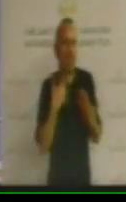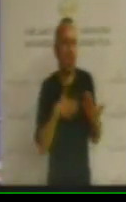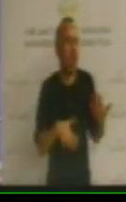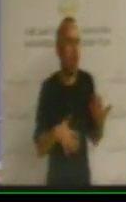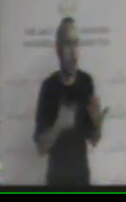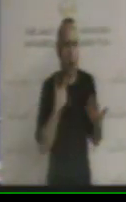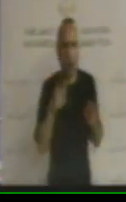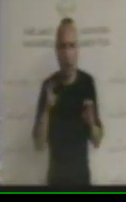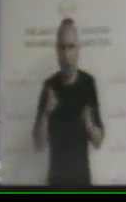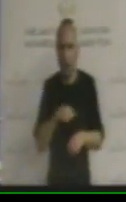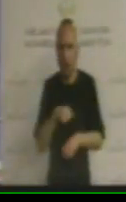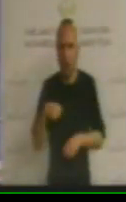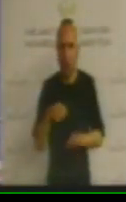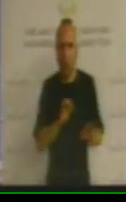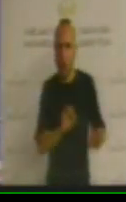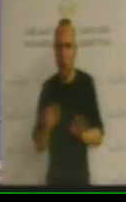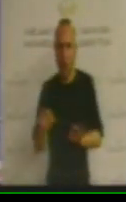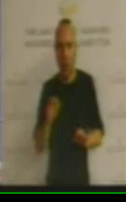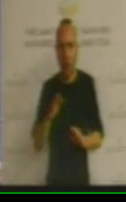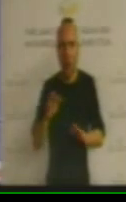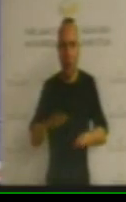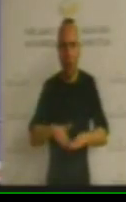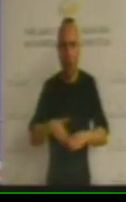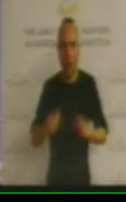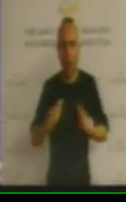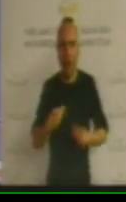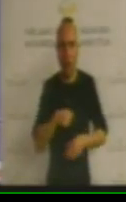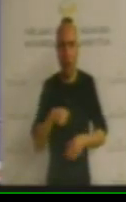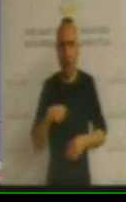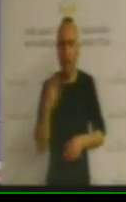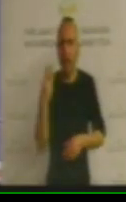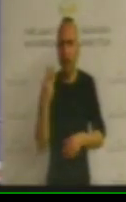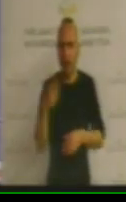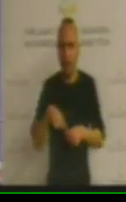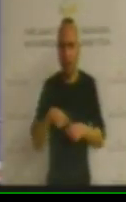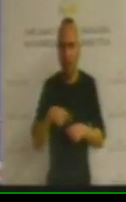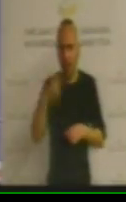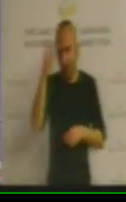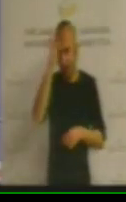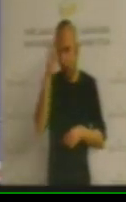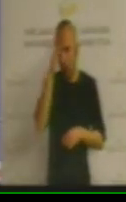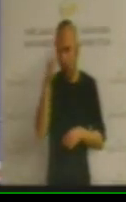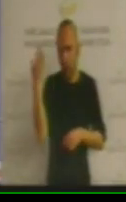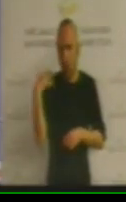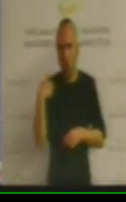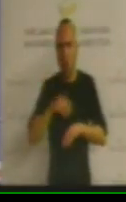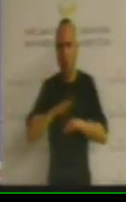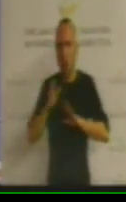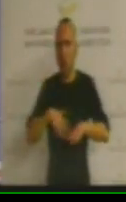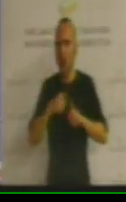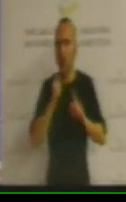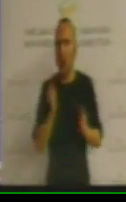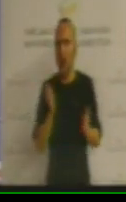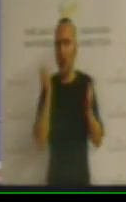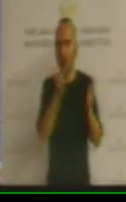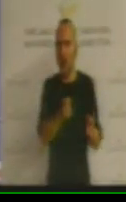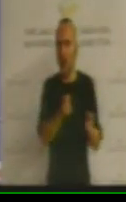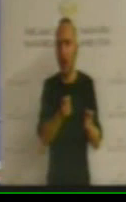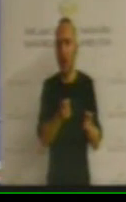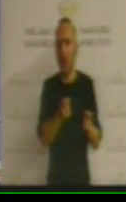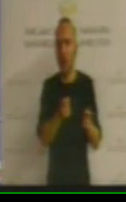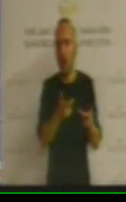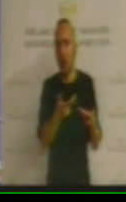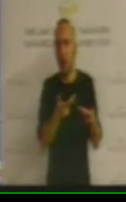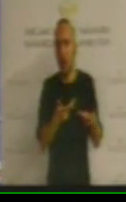Autonomía, en preparación para la vida autónoma, hacen 10 plazas teóricas, aunque la última licitación, en principio, yo creo que lo que están cumpliendo son 5 plazas con